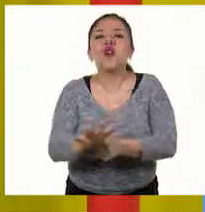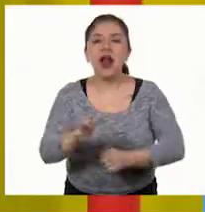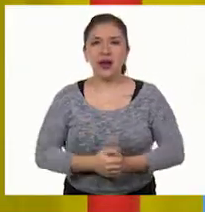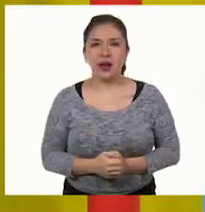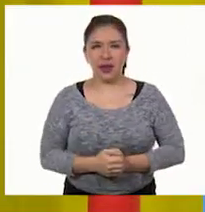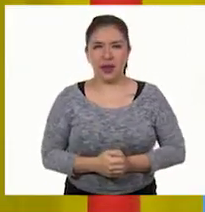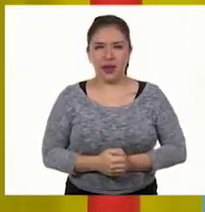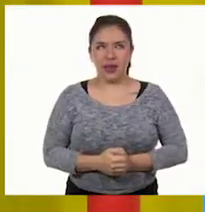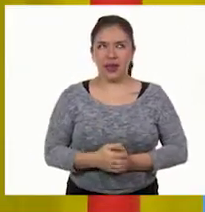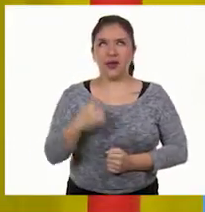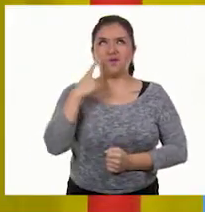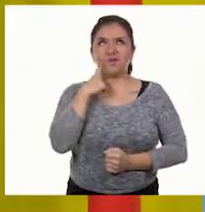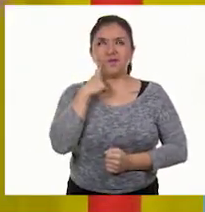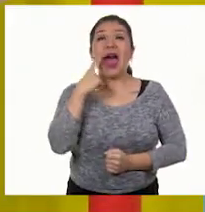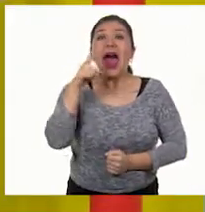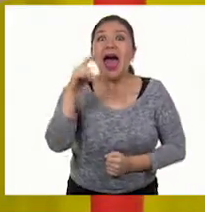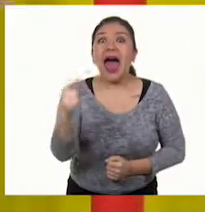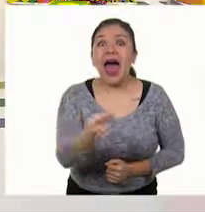Elefante, elote. Que los niños...